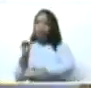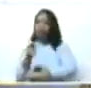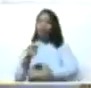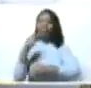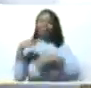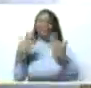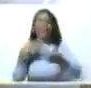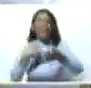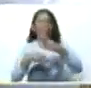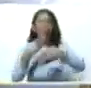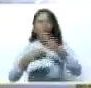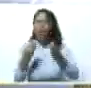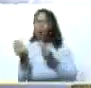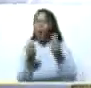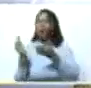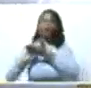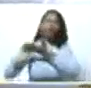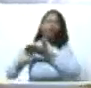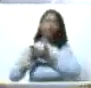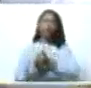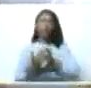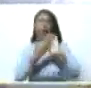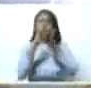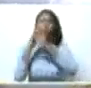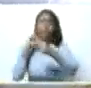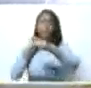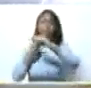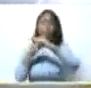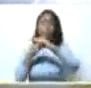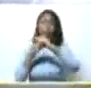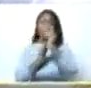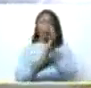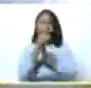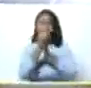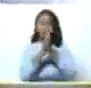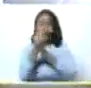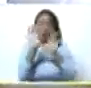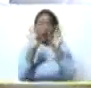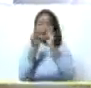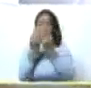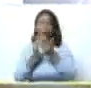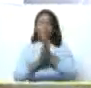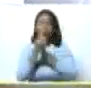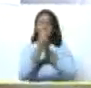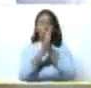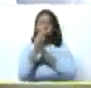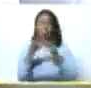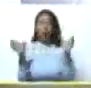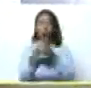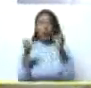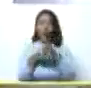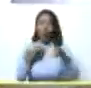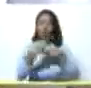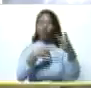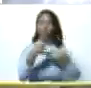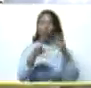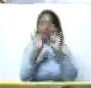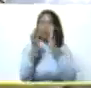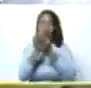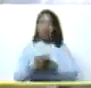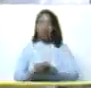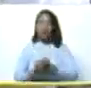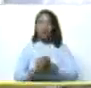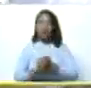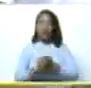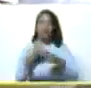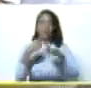hacer, Arriaza? ¿Cuál es la solución? La comuna identifica los emprendimientos, las familias emprendedoras, las unidades de producción Correcto. Familiar y la comuna.